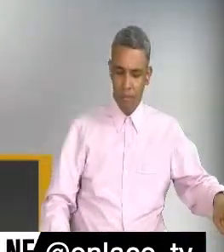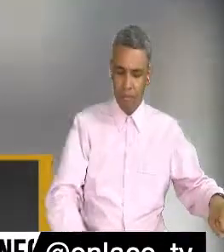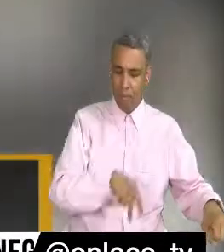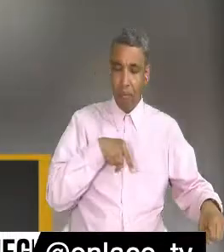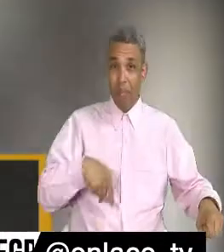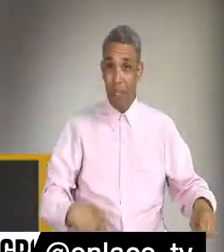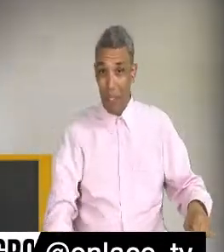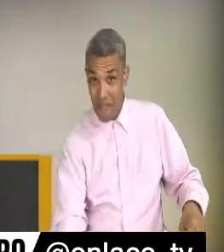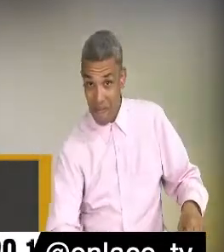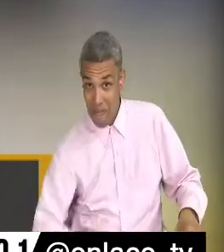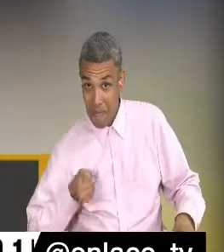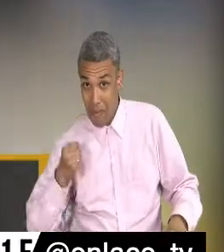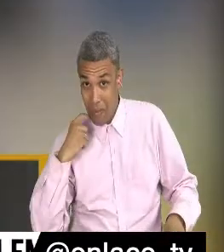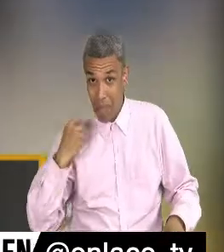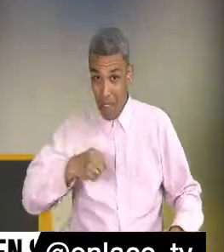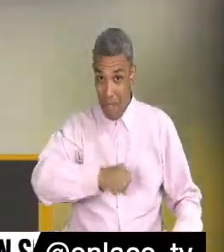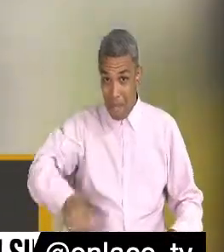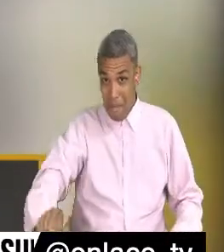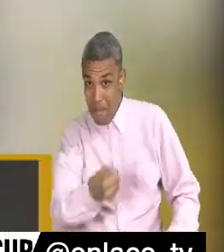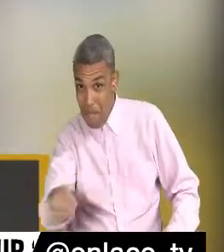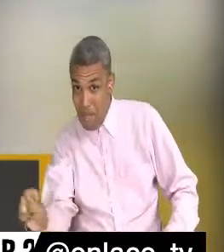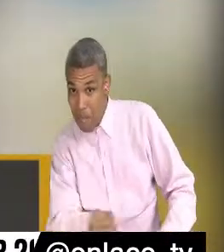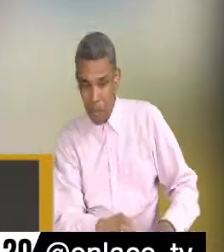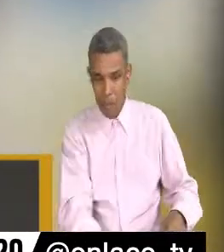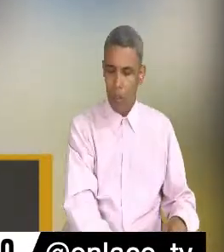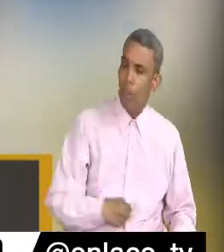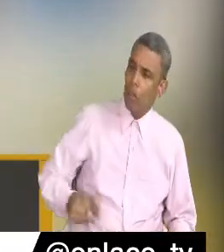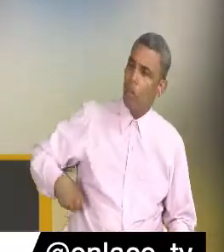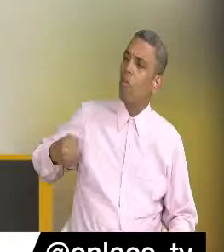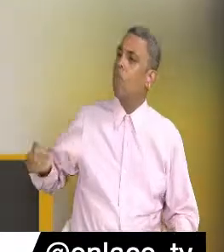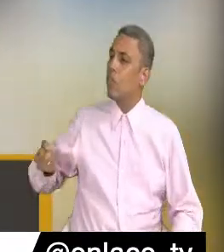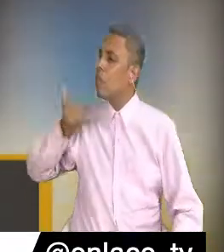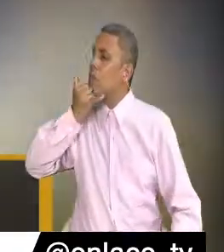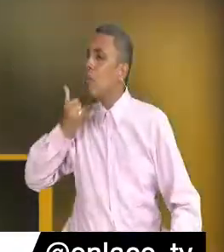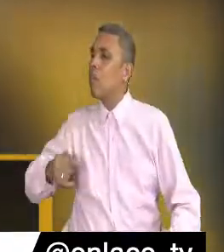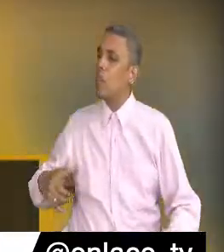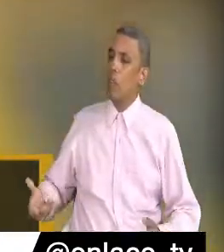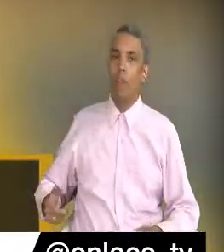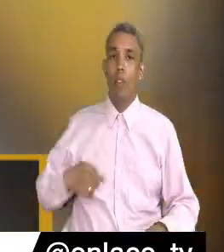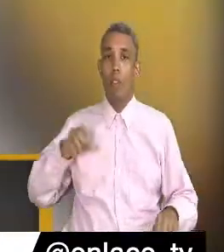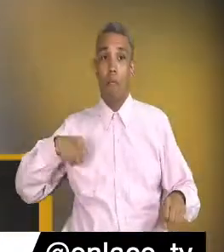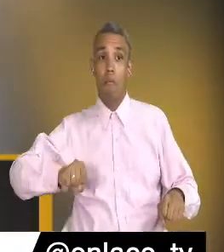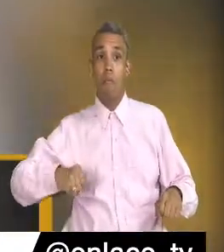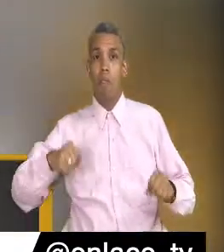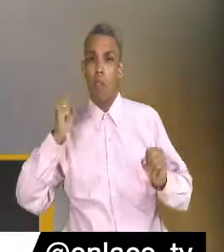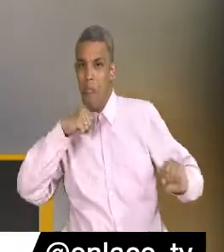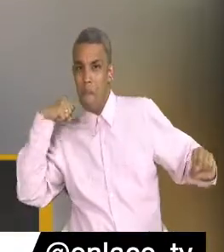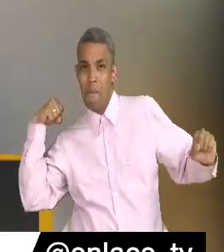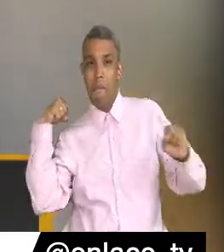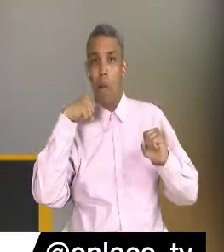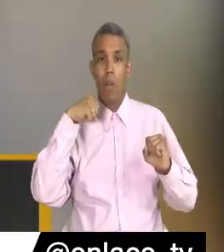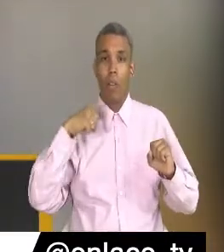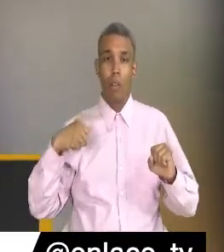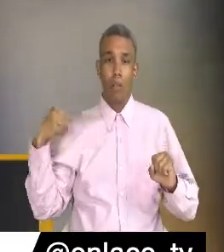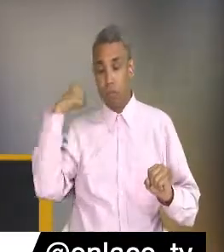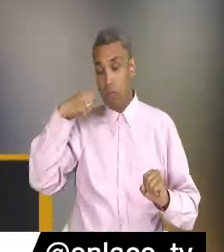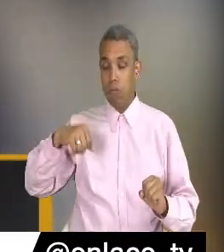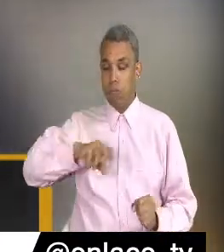machete del baúl del mismo con el que pretende amenazar al conductor de la moto, quien reacciona dándole un golpe que lo deja tendido en el